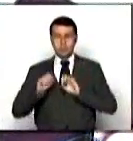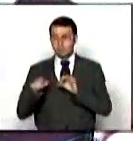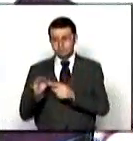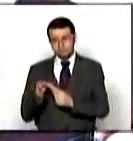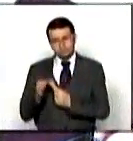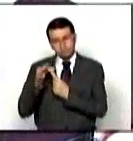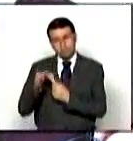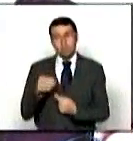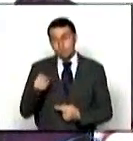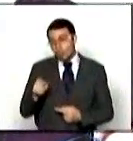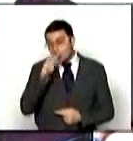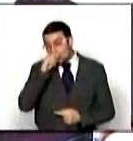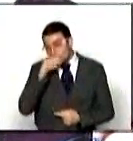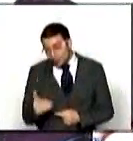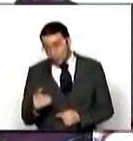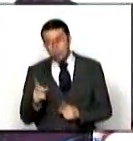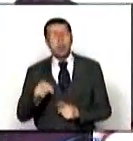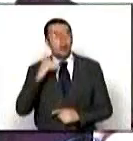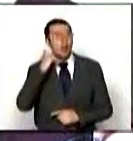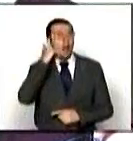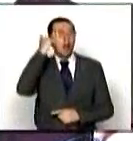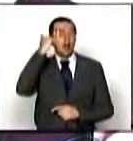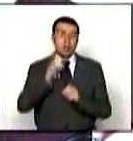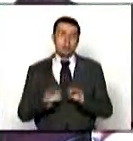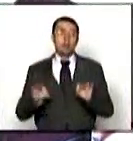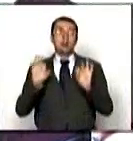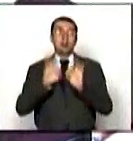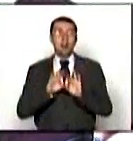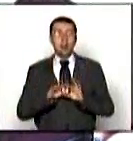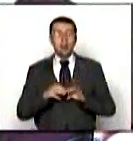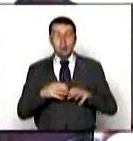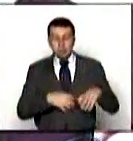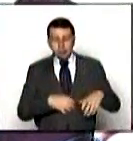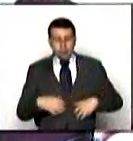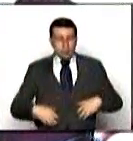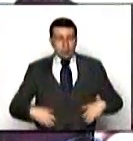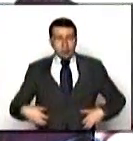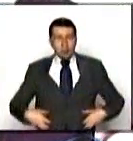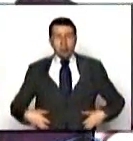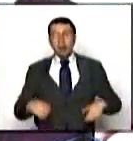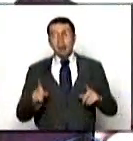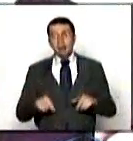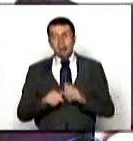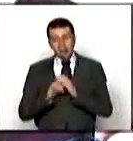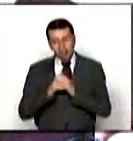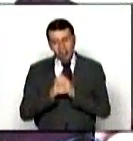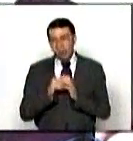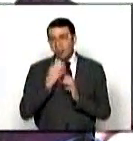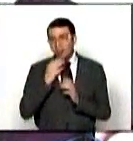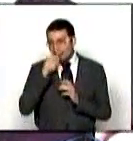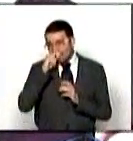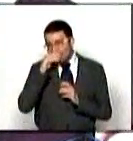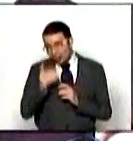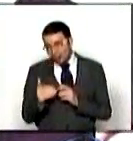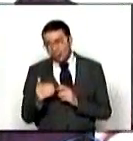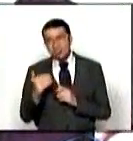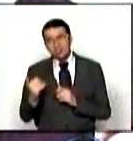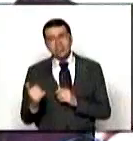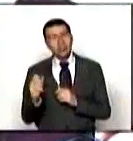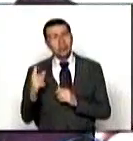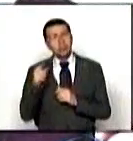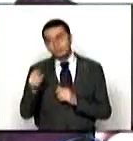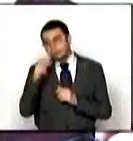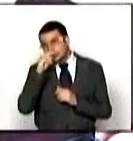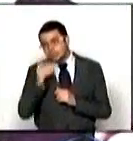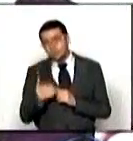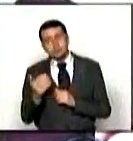la salud de los adultos. Está formado tanto por órganos como por células. Principalmente los niños, un órgano muy fundamental y que hacia